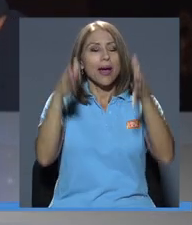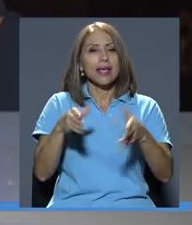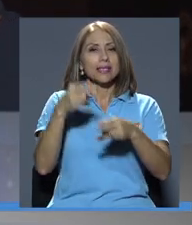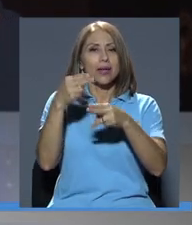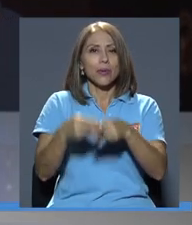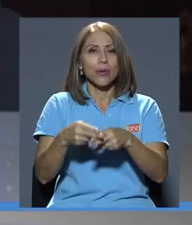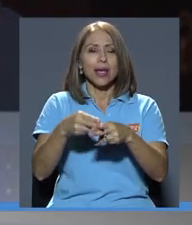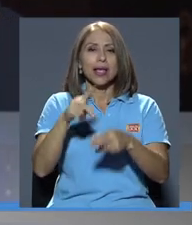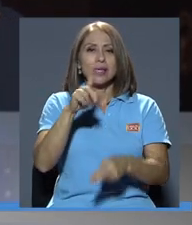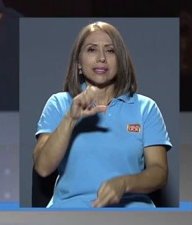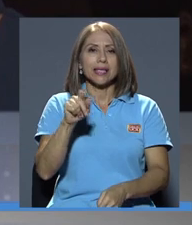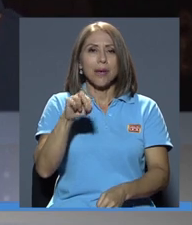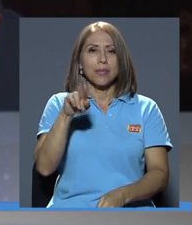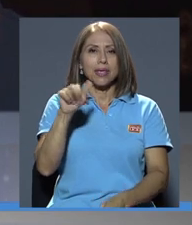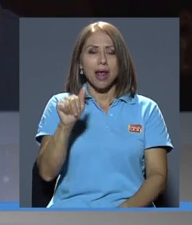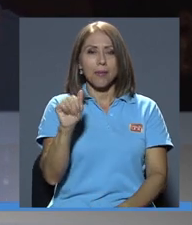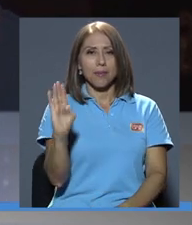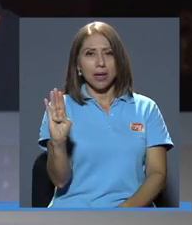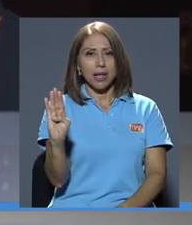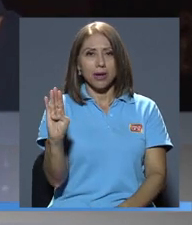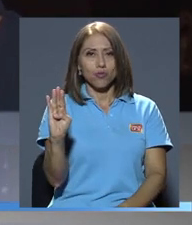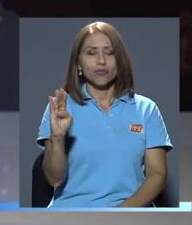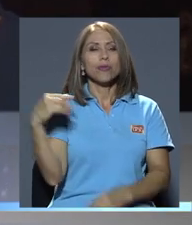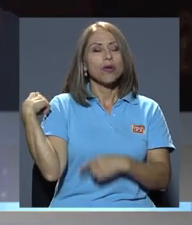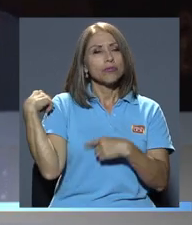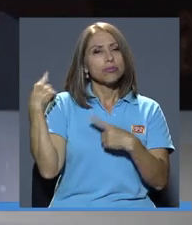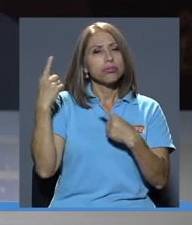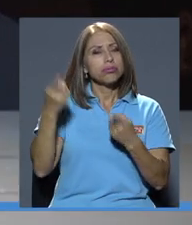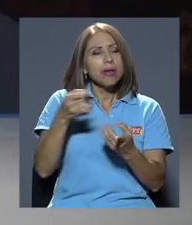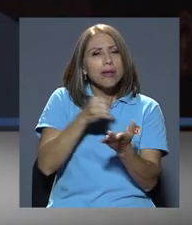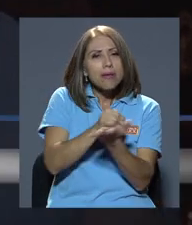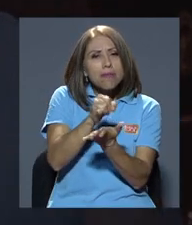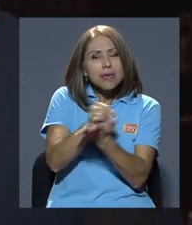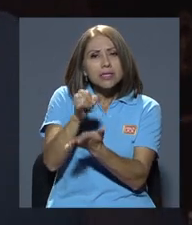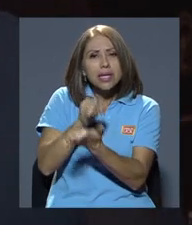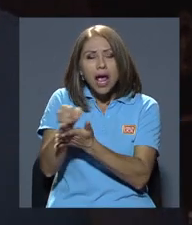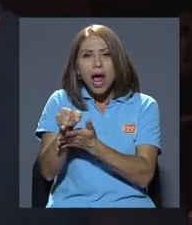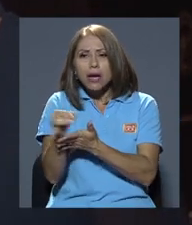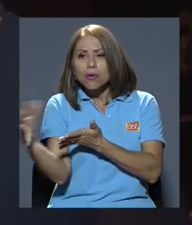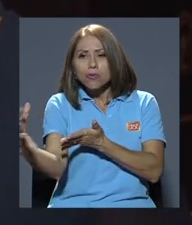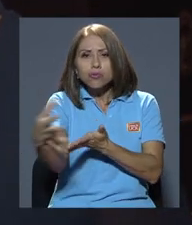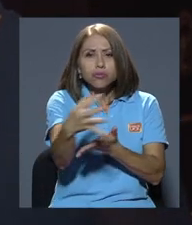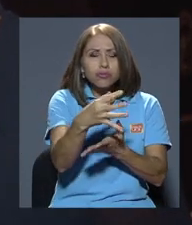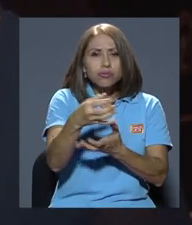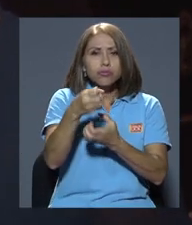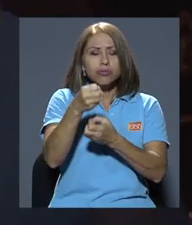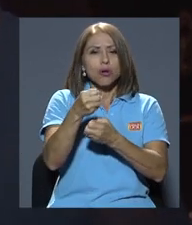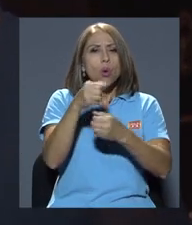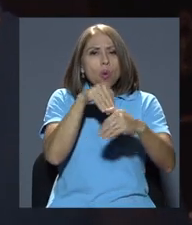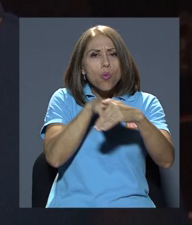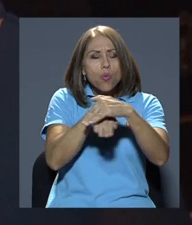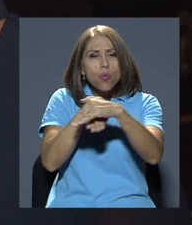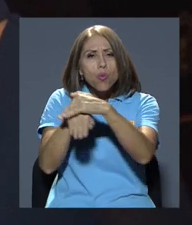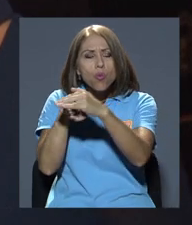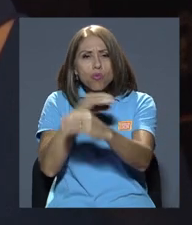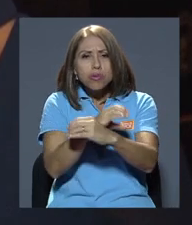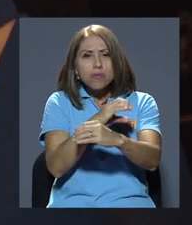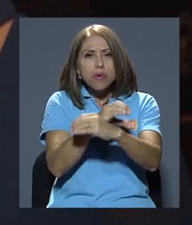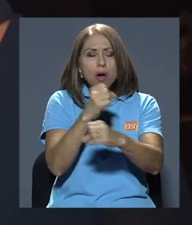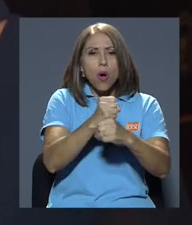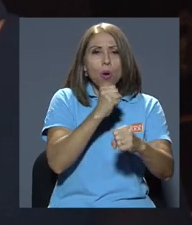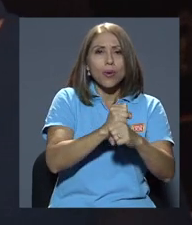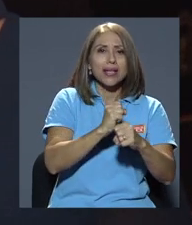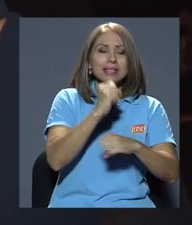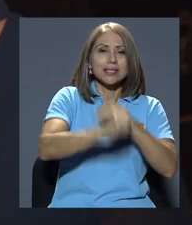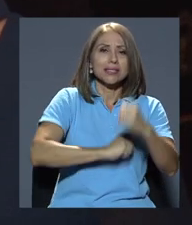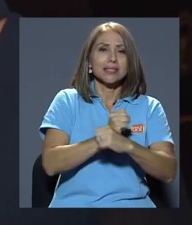Desde entonces se ha preocupado por investigar y recuperar y conservar obras del siglo XIX y primera